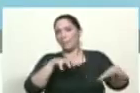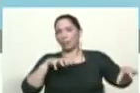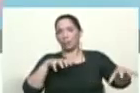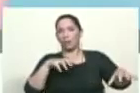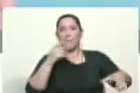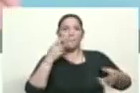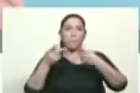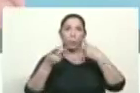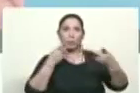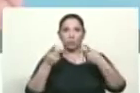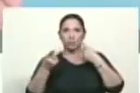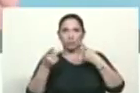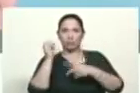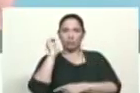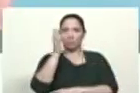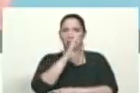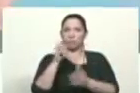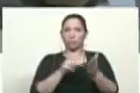Asamblea Nacional.